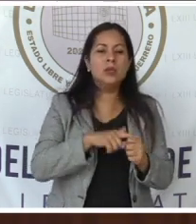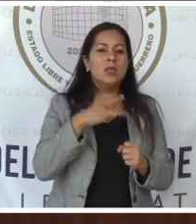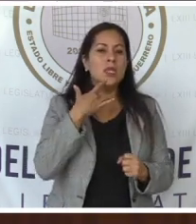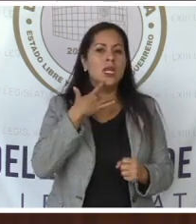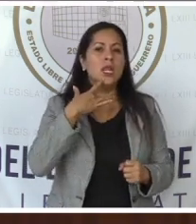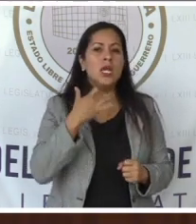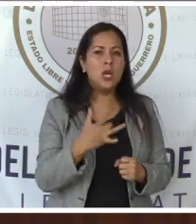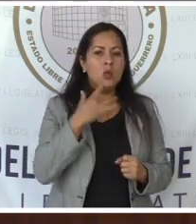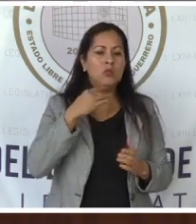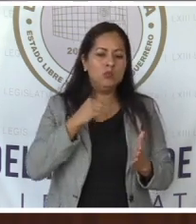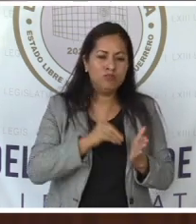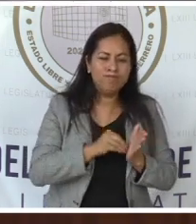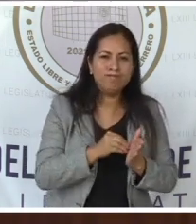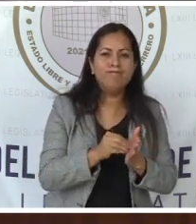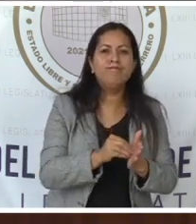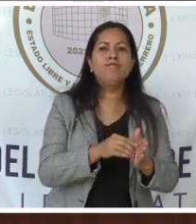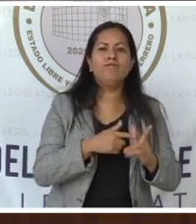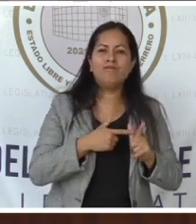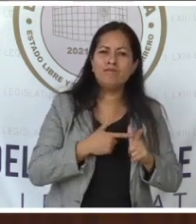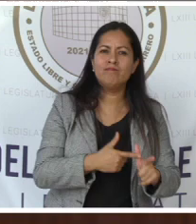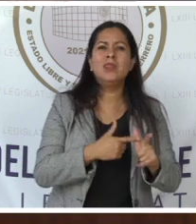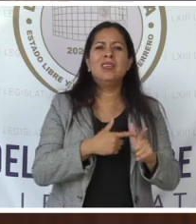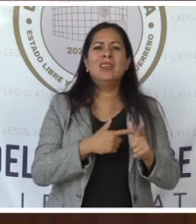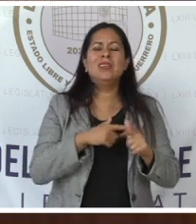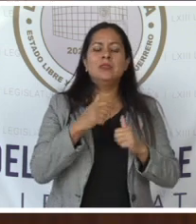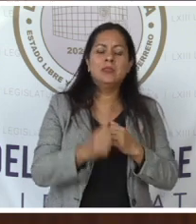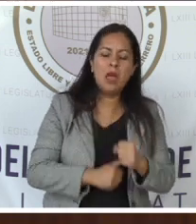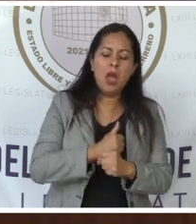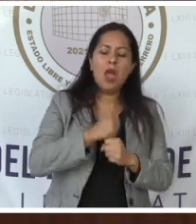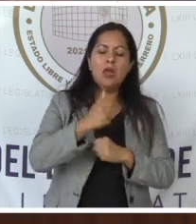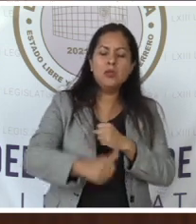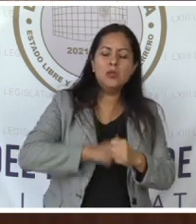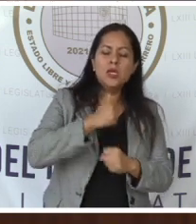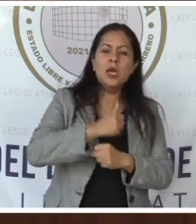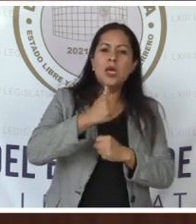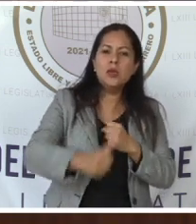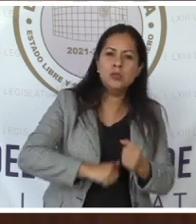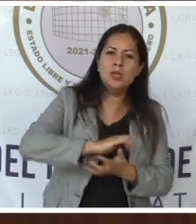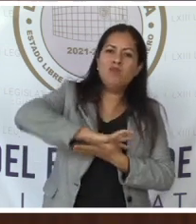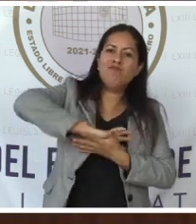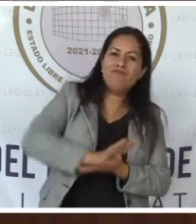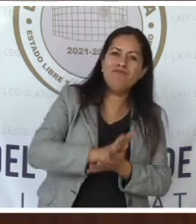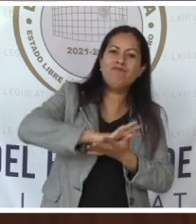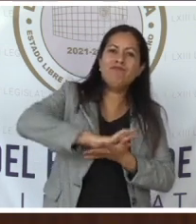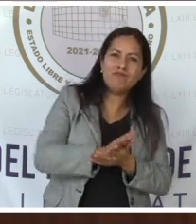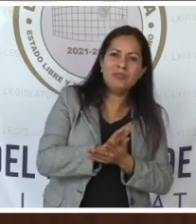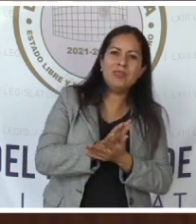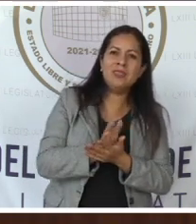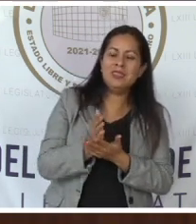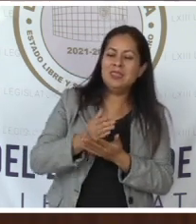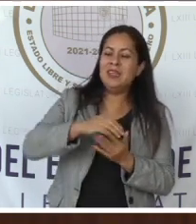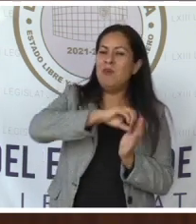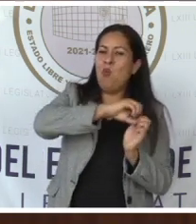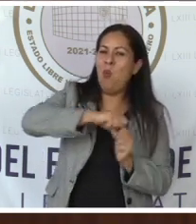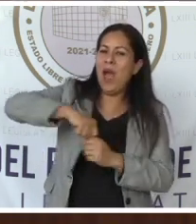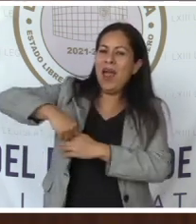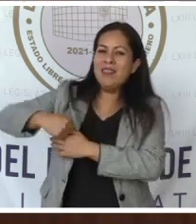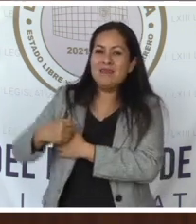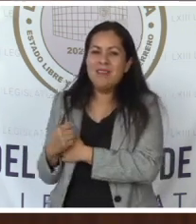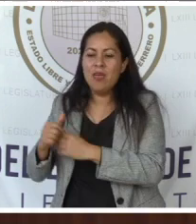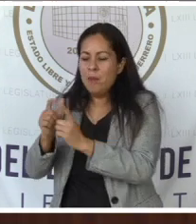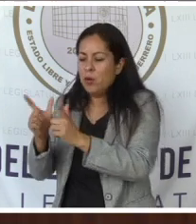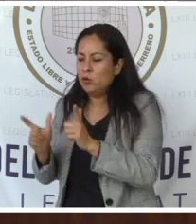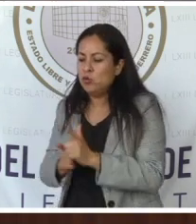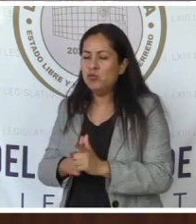lucha constante de quienes por décadas hemos sido discriminados, invisibilizados por los grupos de